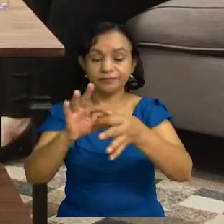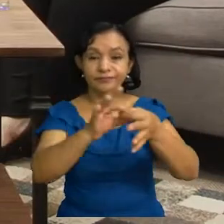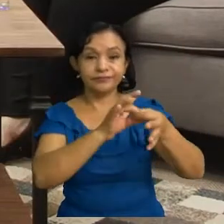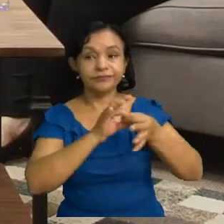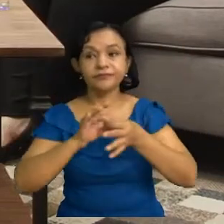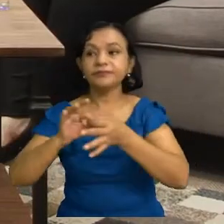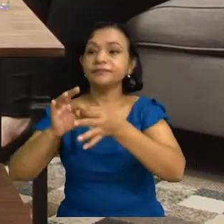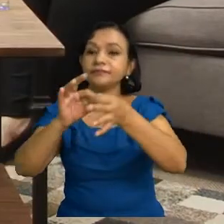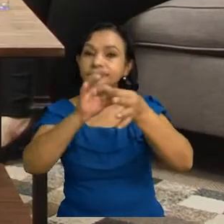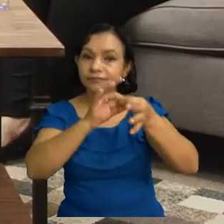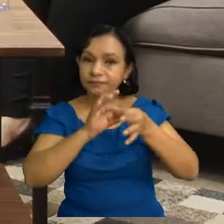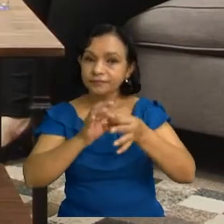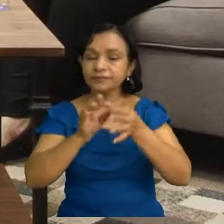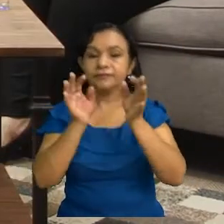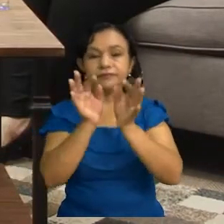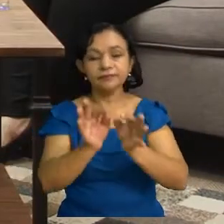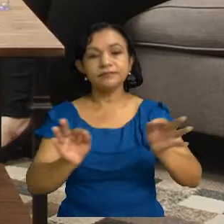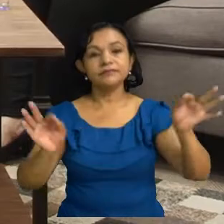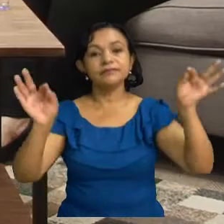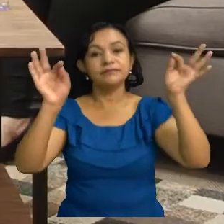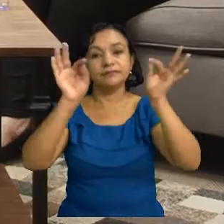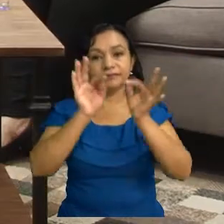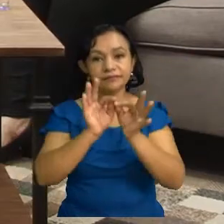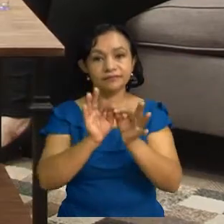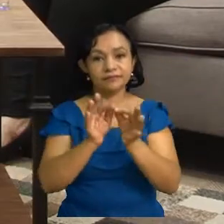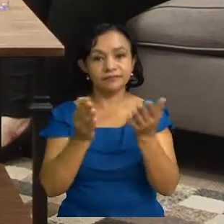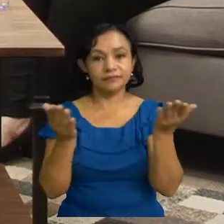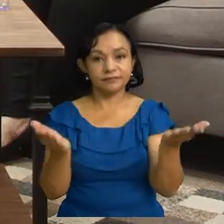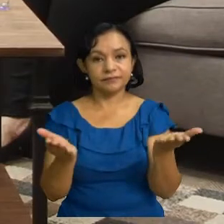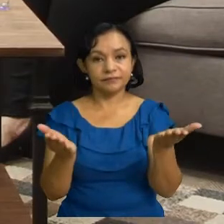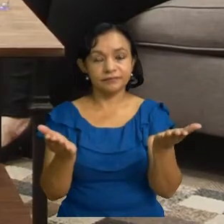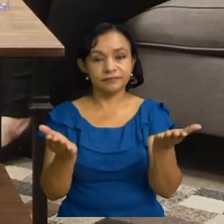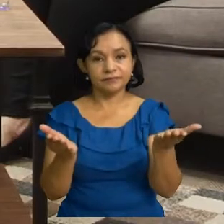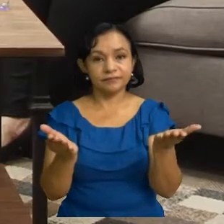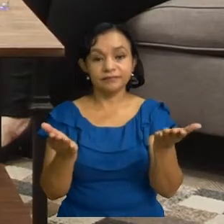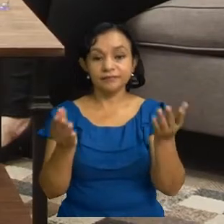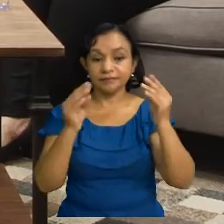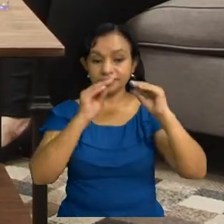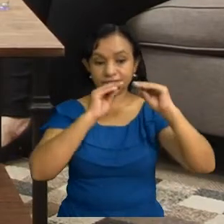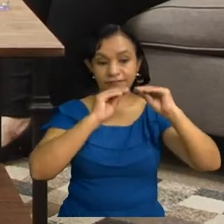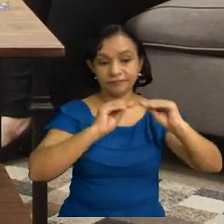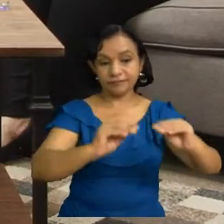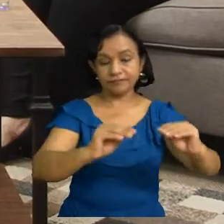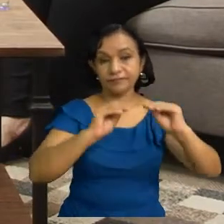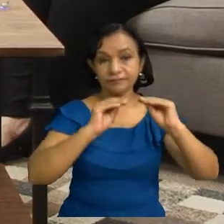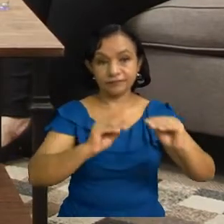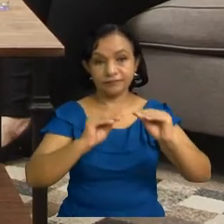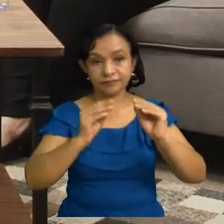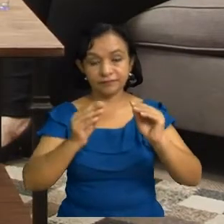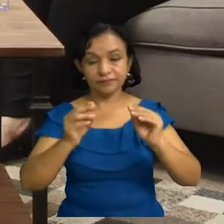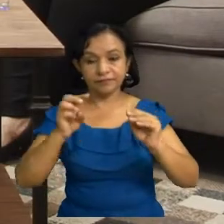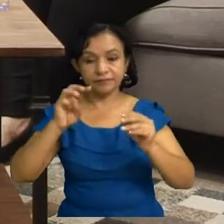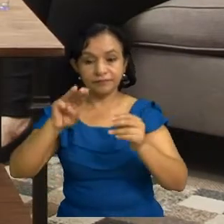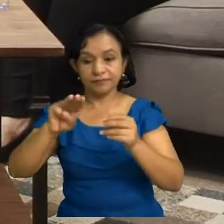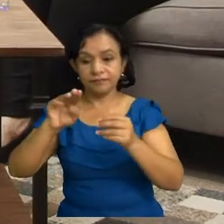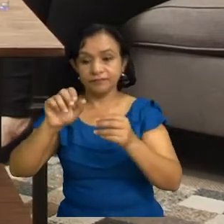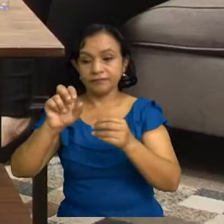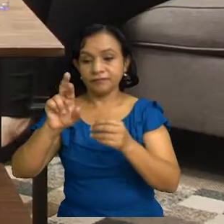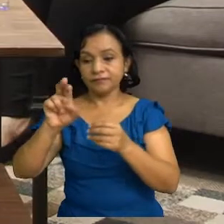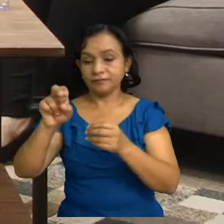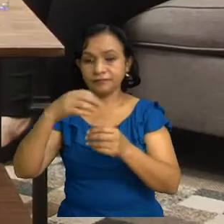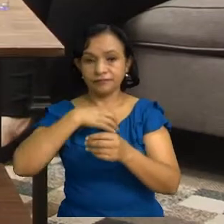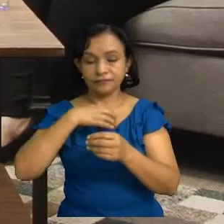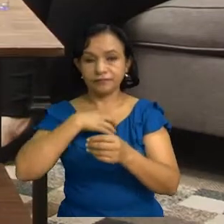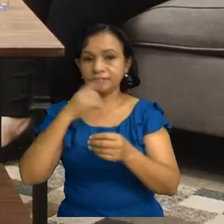entonces eso es lo interesante de esto que la estrategia educación ambiental no es que sea el mar en o no es la estrategia del país